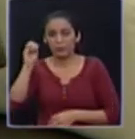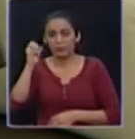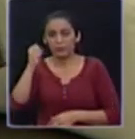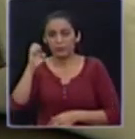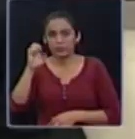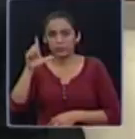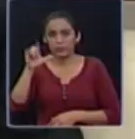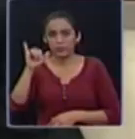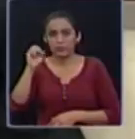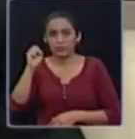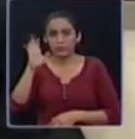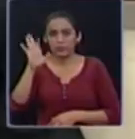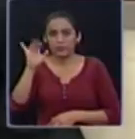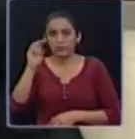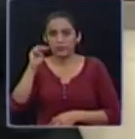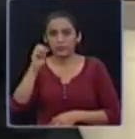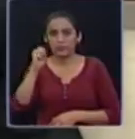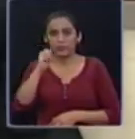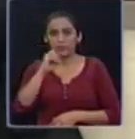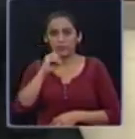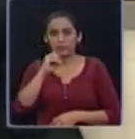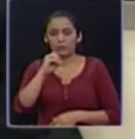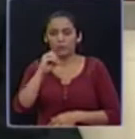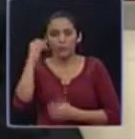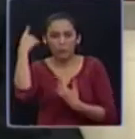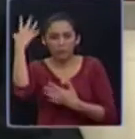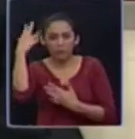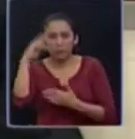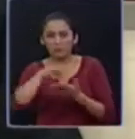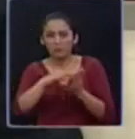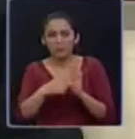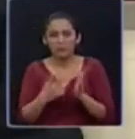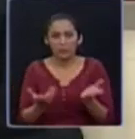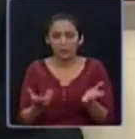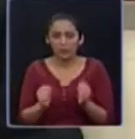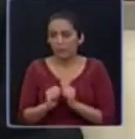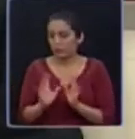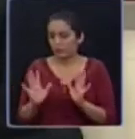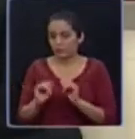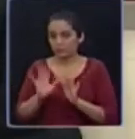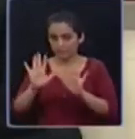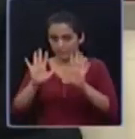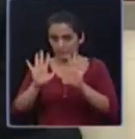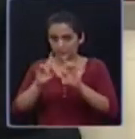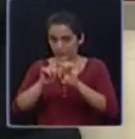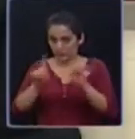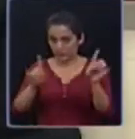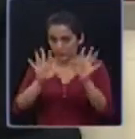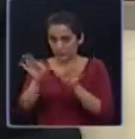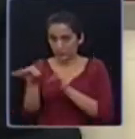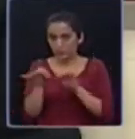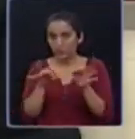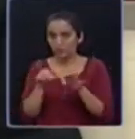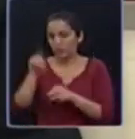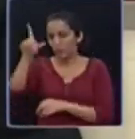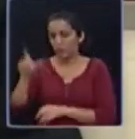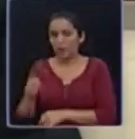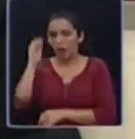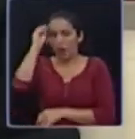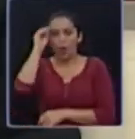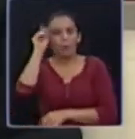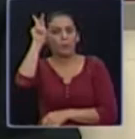distinguir la expresión de opiniones de una persona respecto de realizar